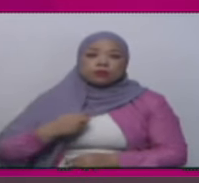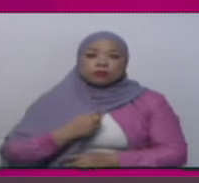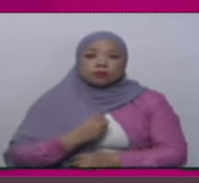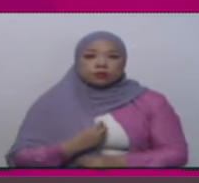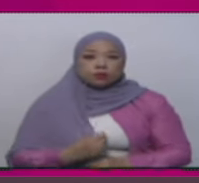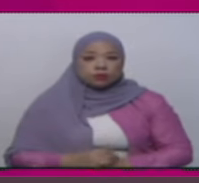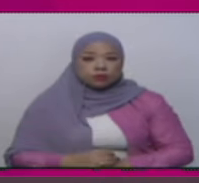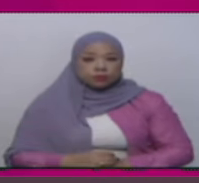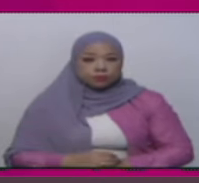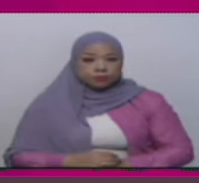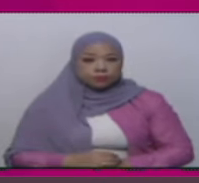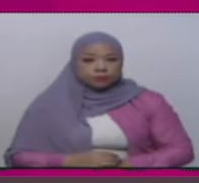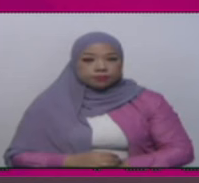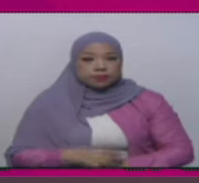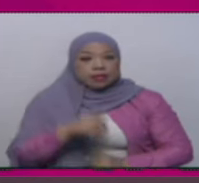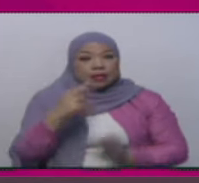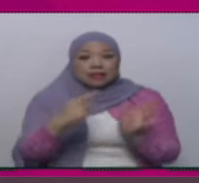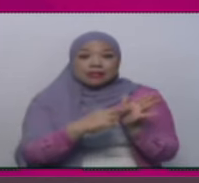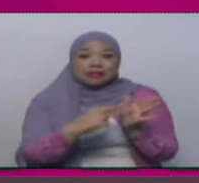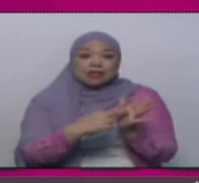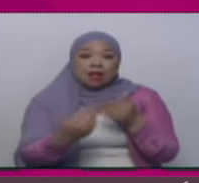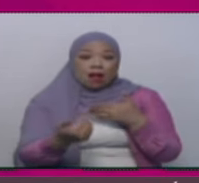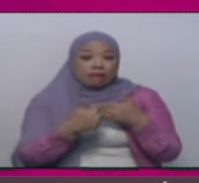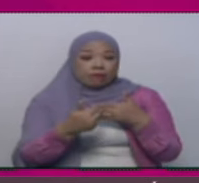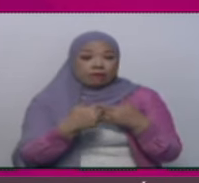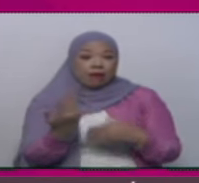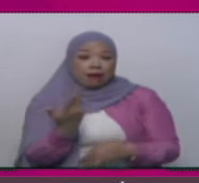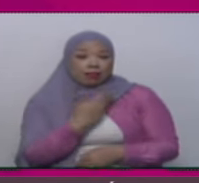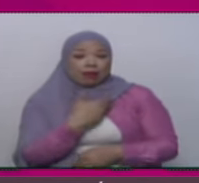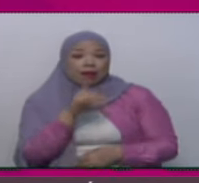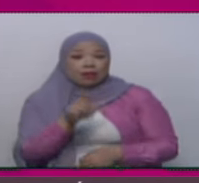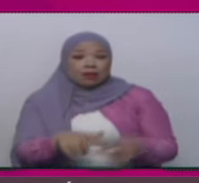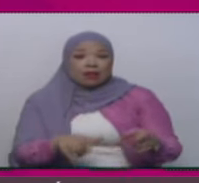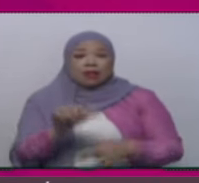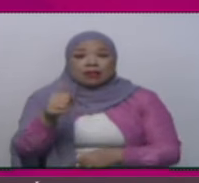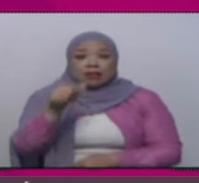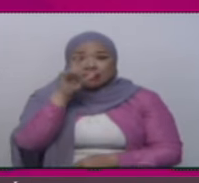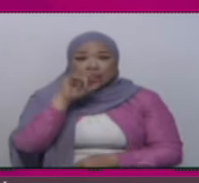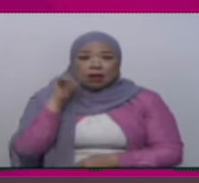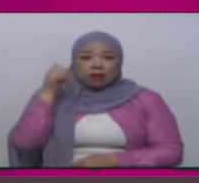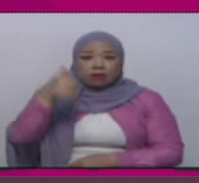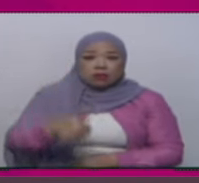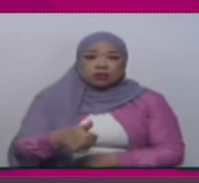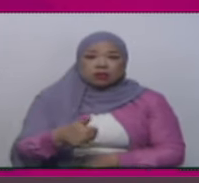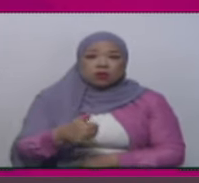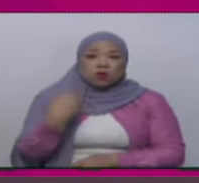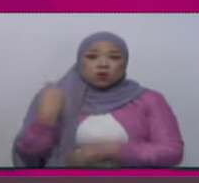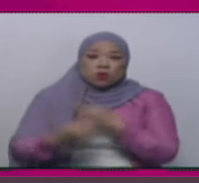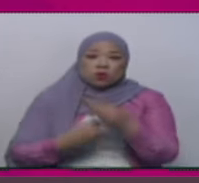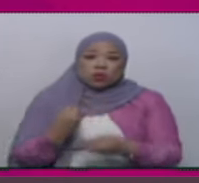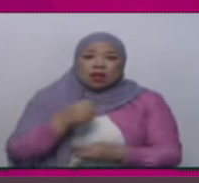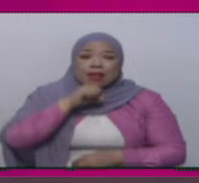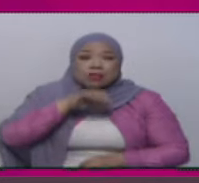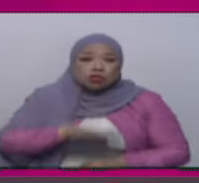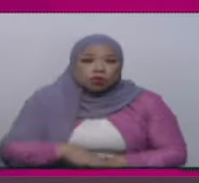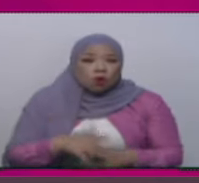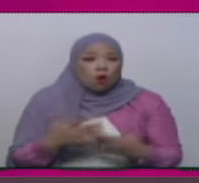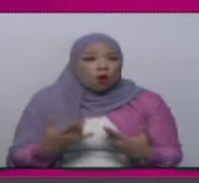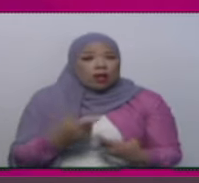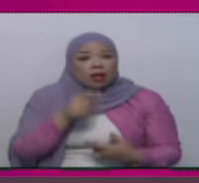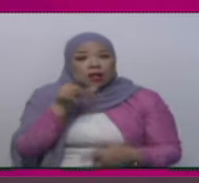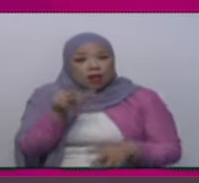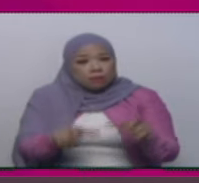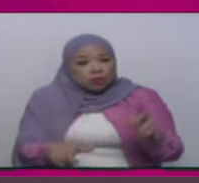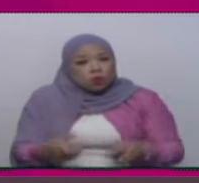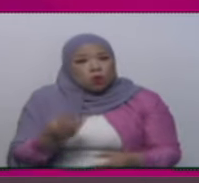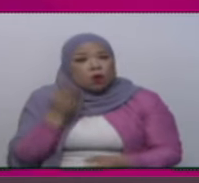este historial en el que Siria también está siendo atacada y que en menos de 10 años, presidente, eso que usted dice, la historia